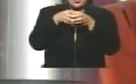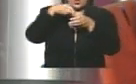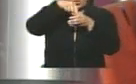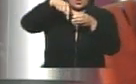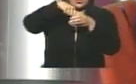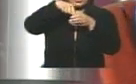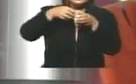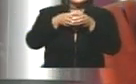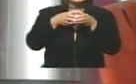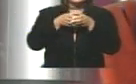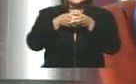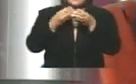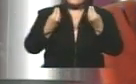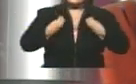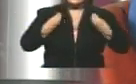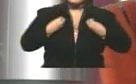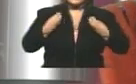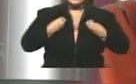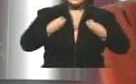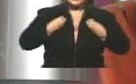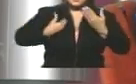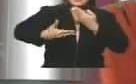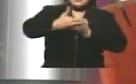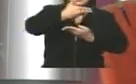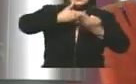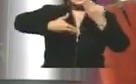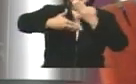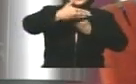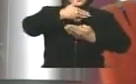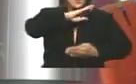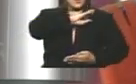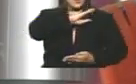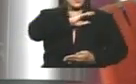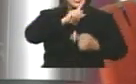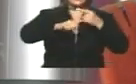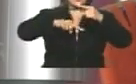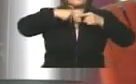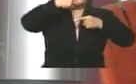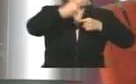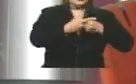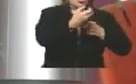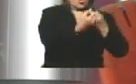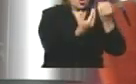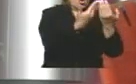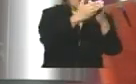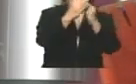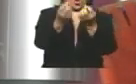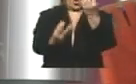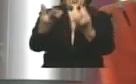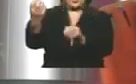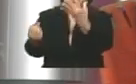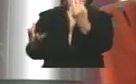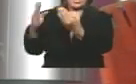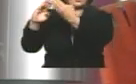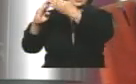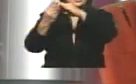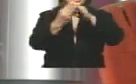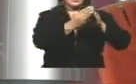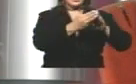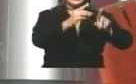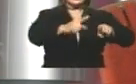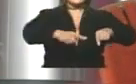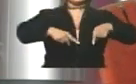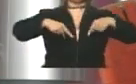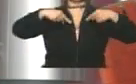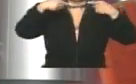que convive o lo que vive, lo que se realiza en nuestra comunidad. Y llevar esto, por supuesto, a la primera etapa dominante